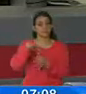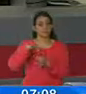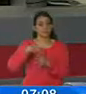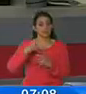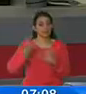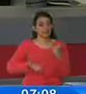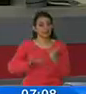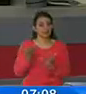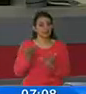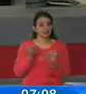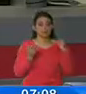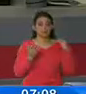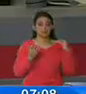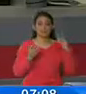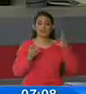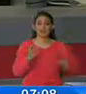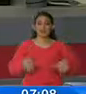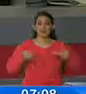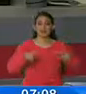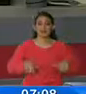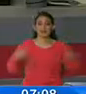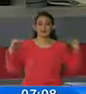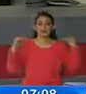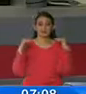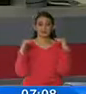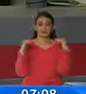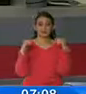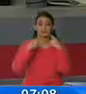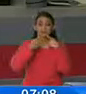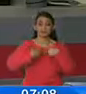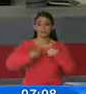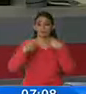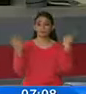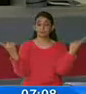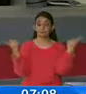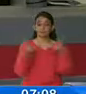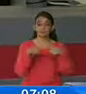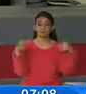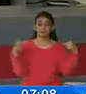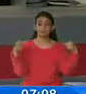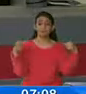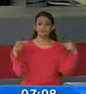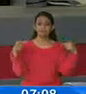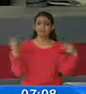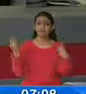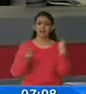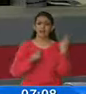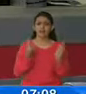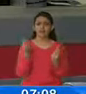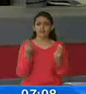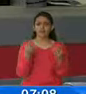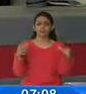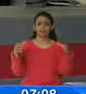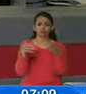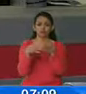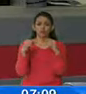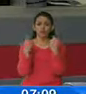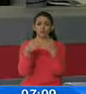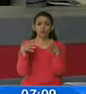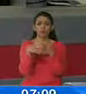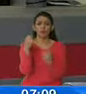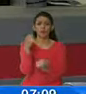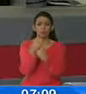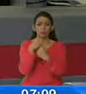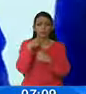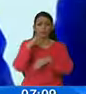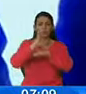segunda vuelta frente al aspirante oficialista Lenín Moreno y convocó a la oposición a construir una mesa de gobernabilidad por el